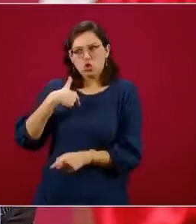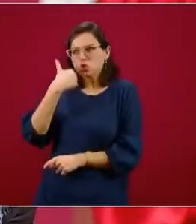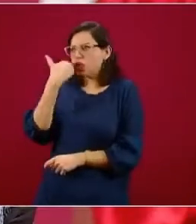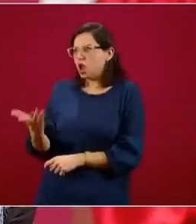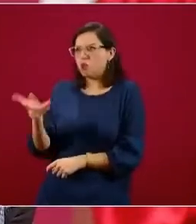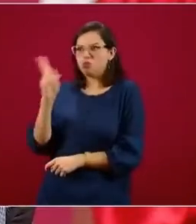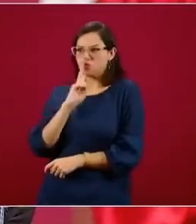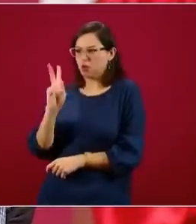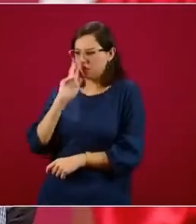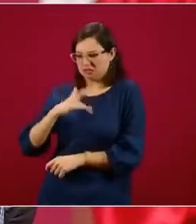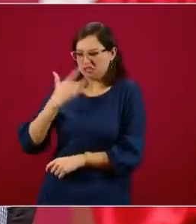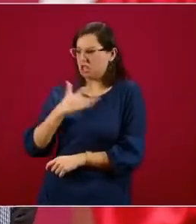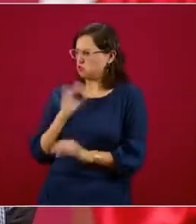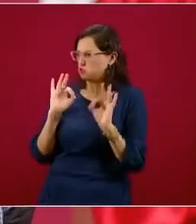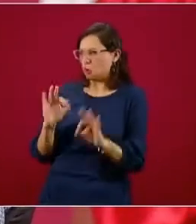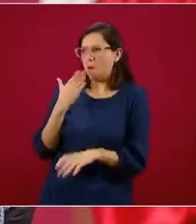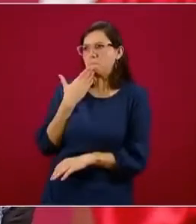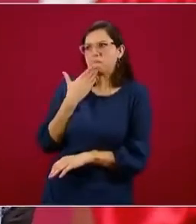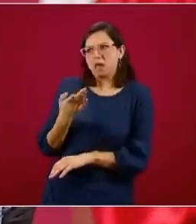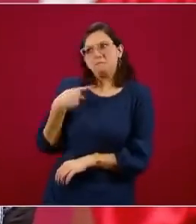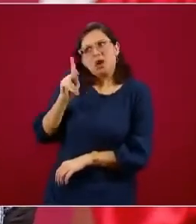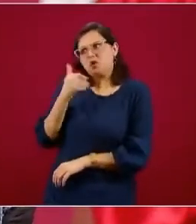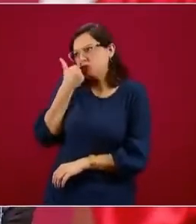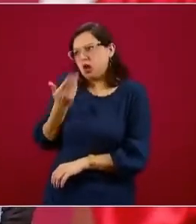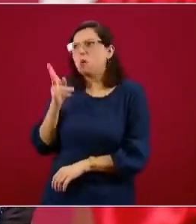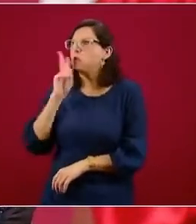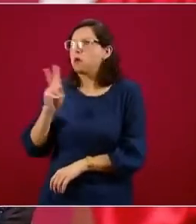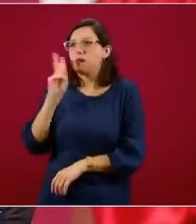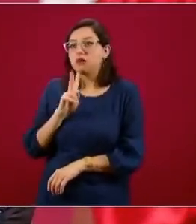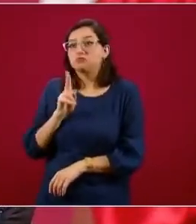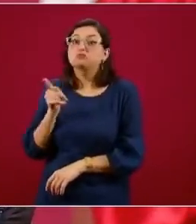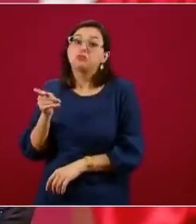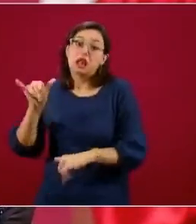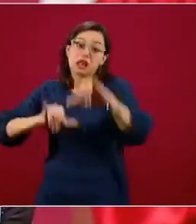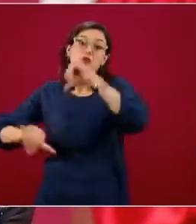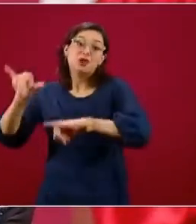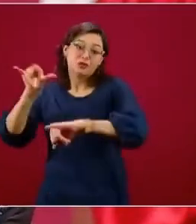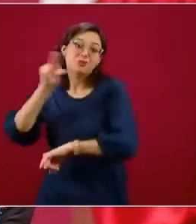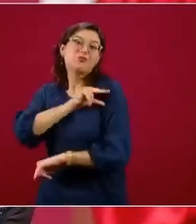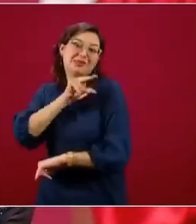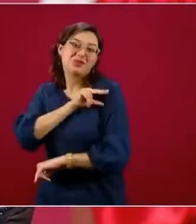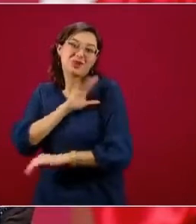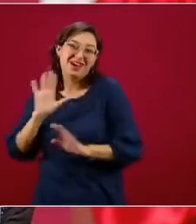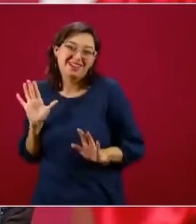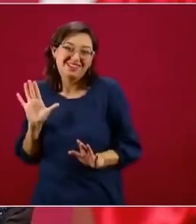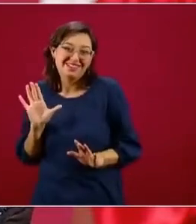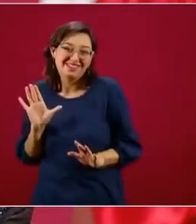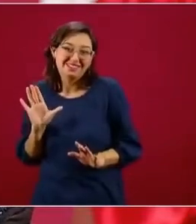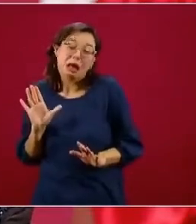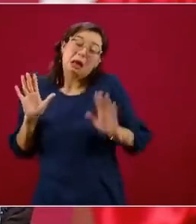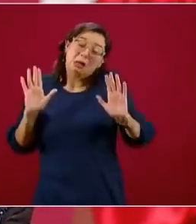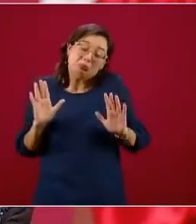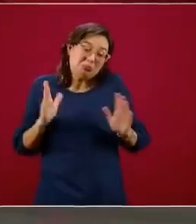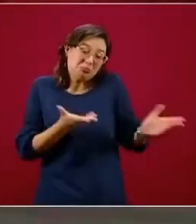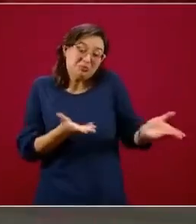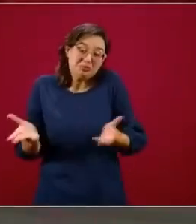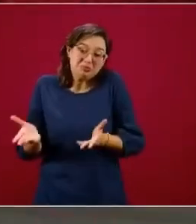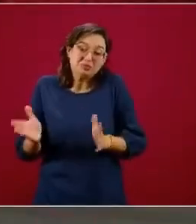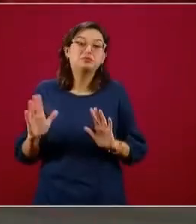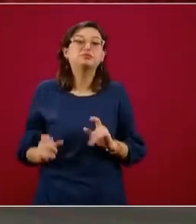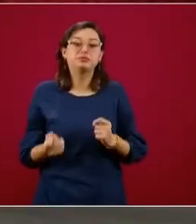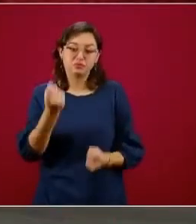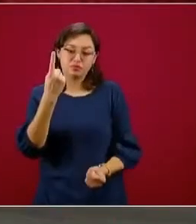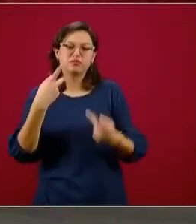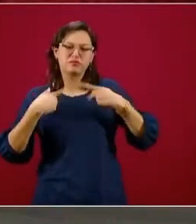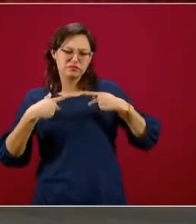manera personal y lo han hecho en un laboratorio privado. Nosotros sí hemos identificado algunas personas